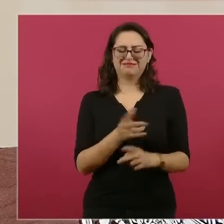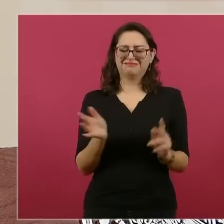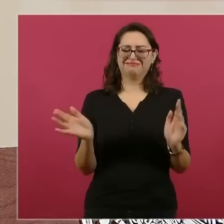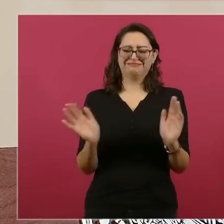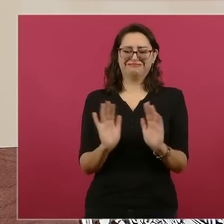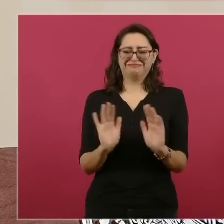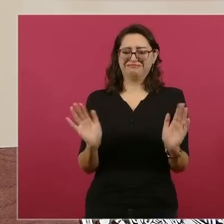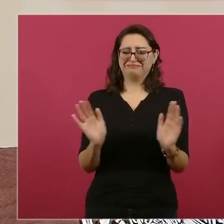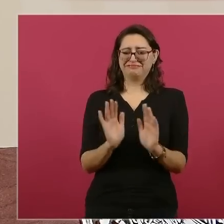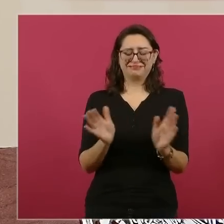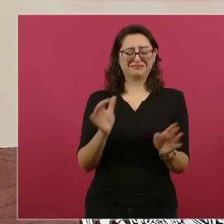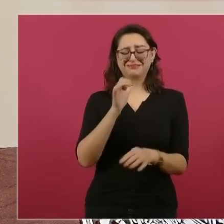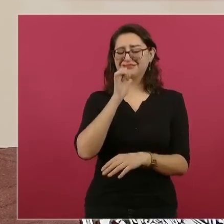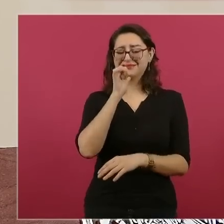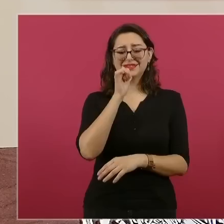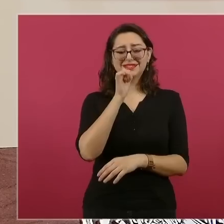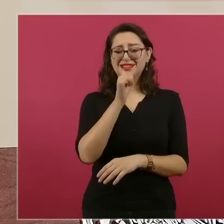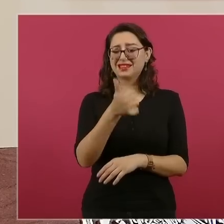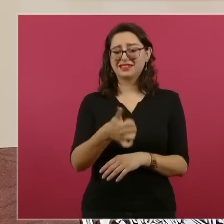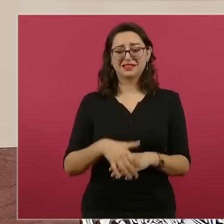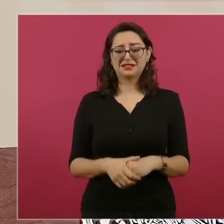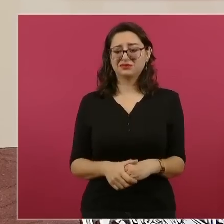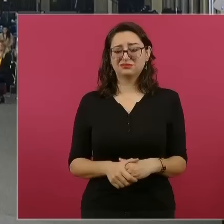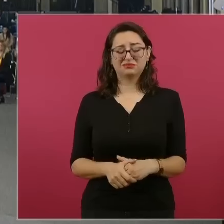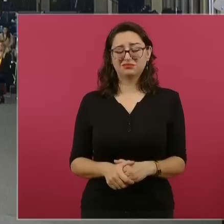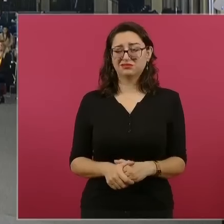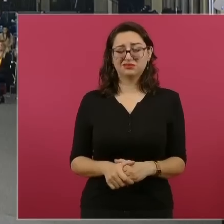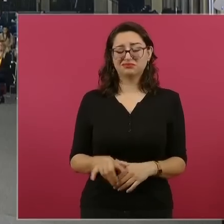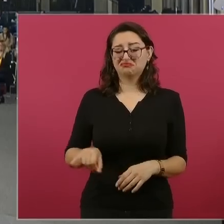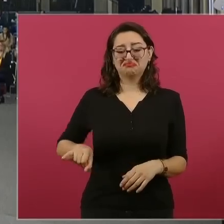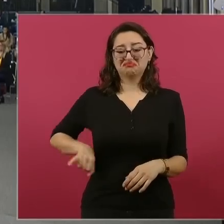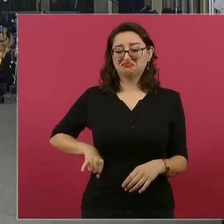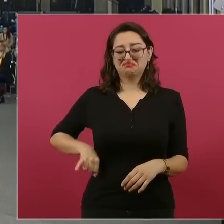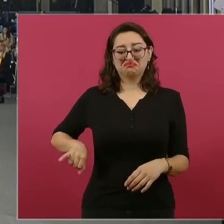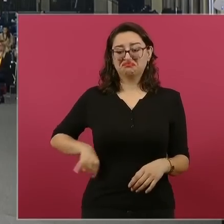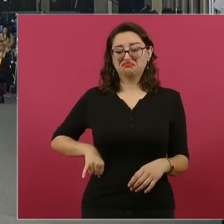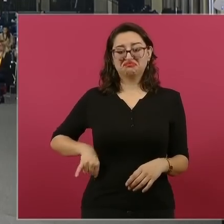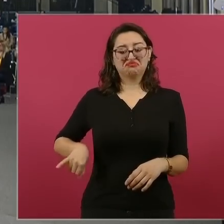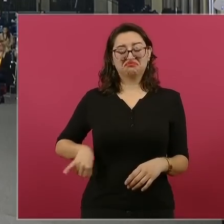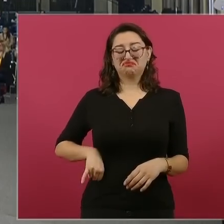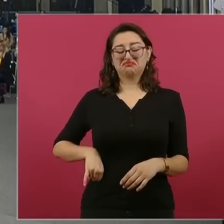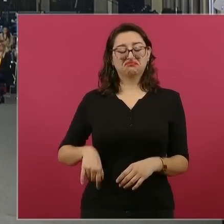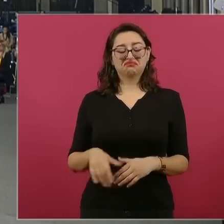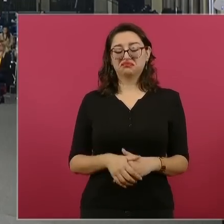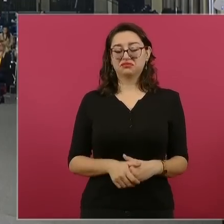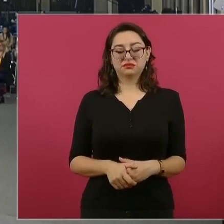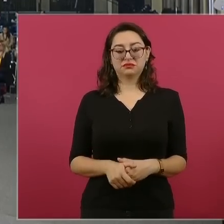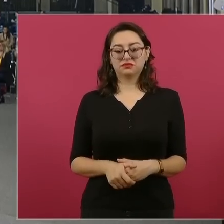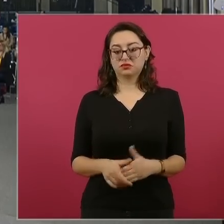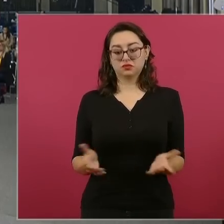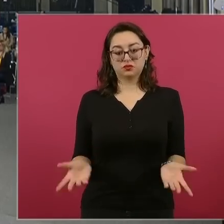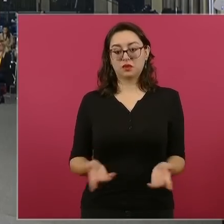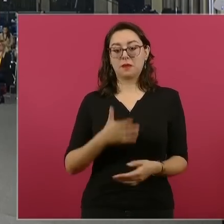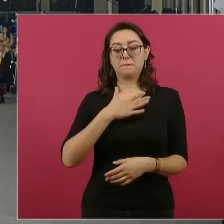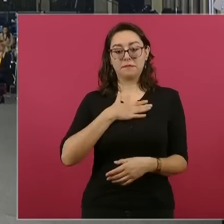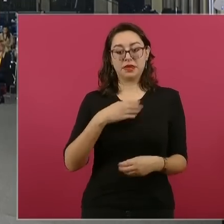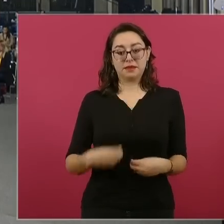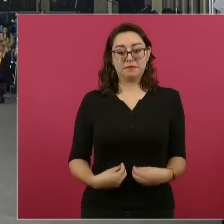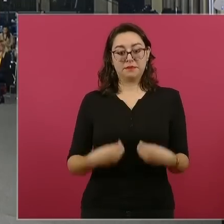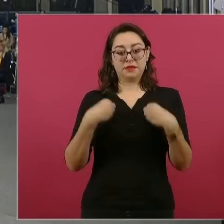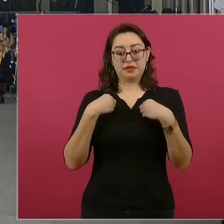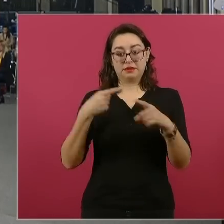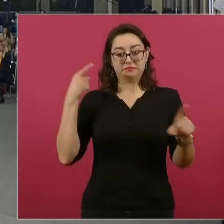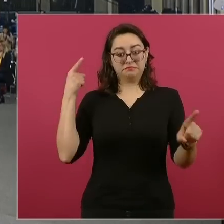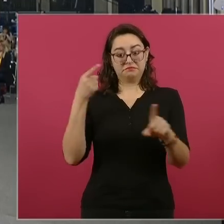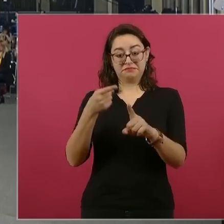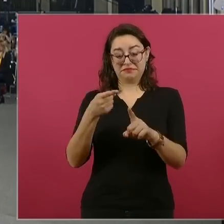No tengo mucho apego ni al dinero ni al poder. Entonces, ya cumplí, ya estoy